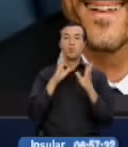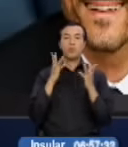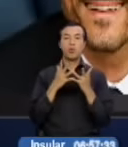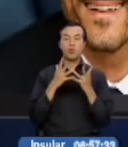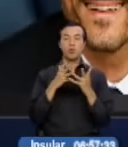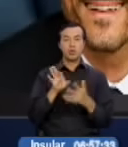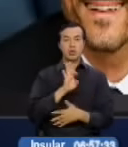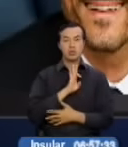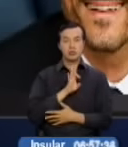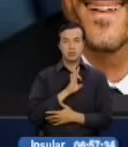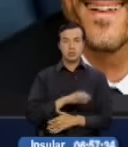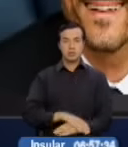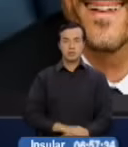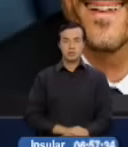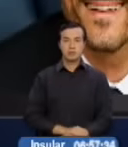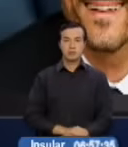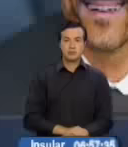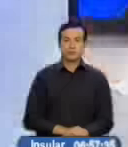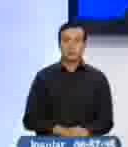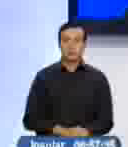Coach.